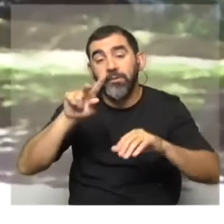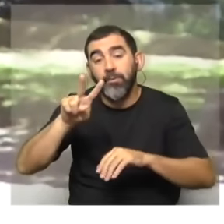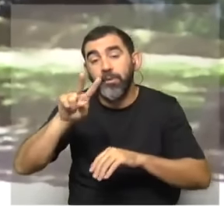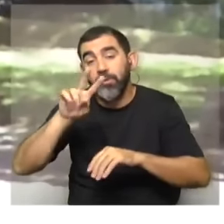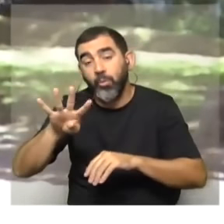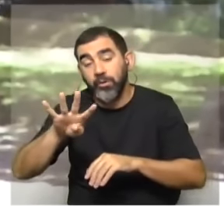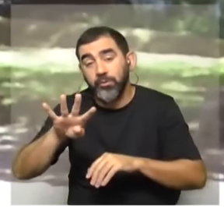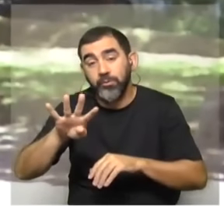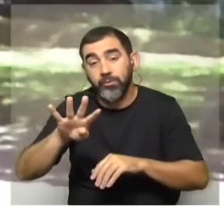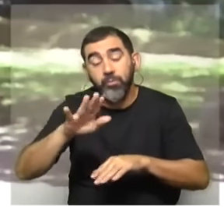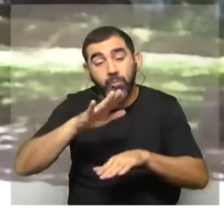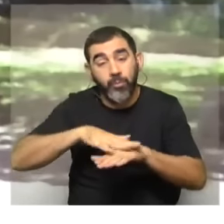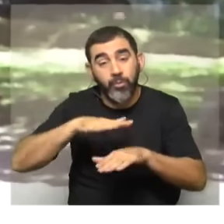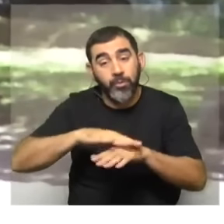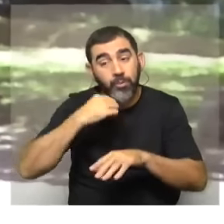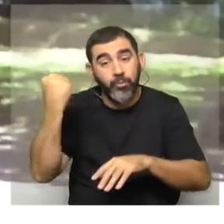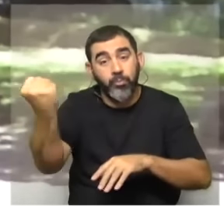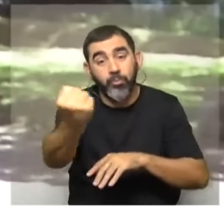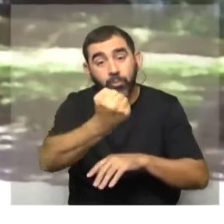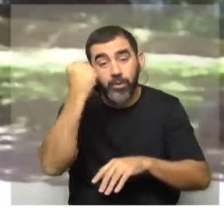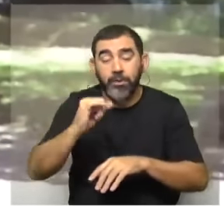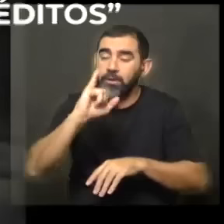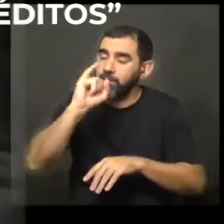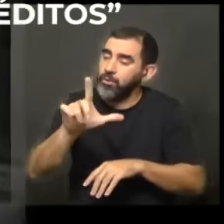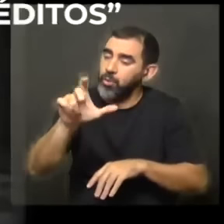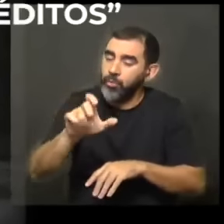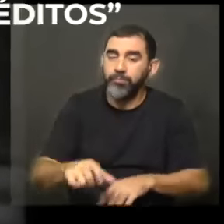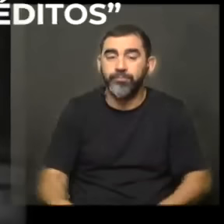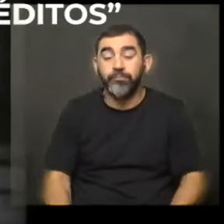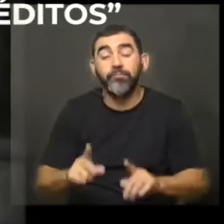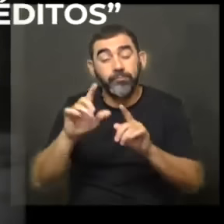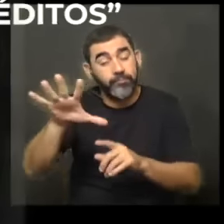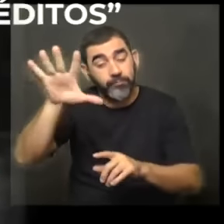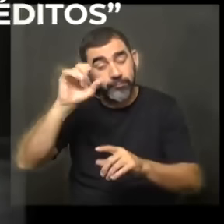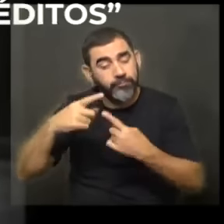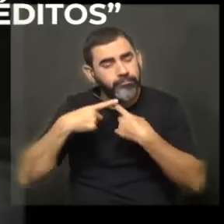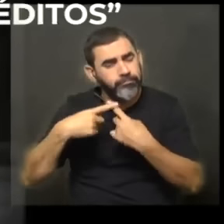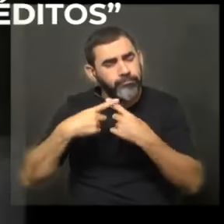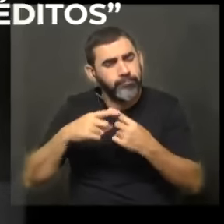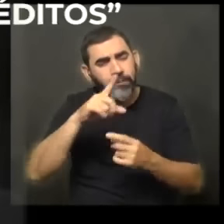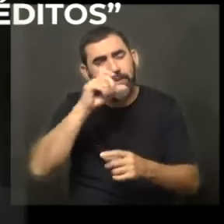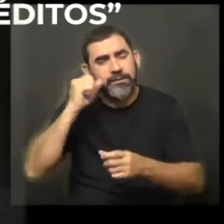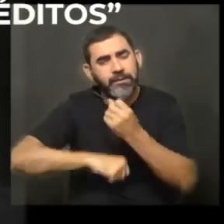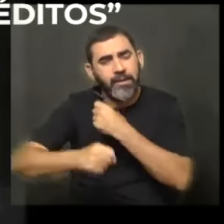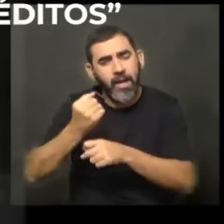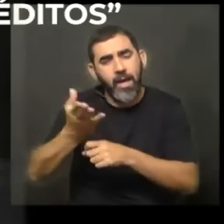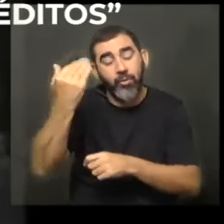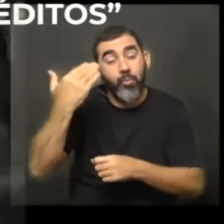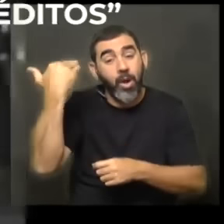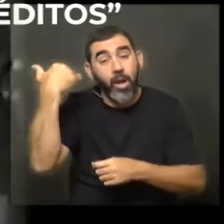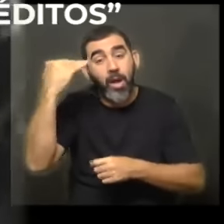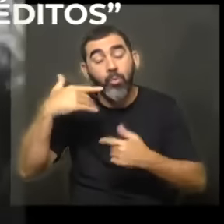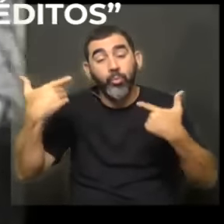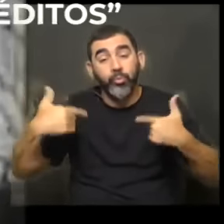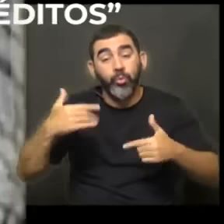1724 fue un momento importante nadie lo duda frega recordó la polémica suscitada hace un siglo cuando las autoridades departamentales de